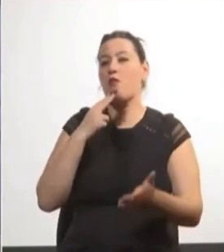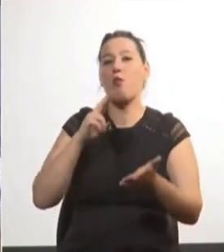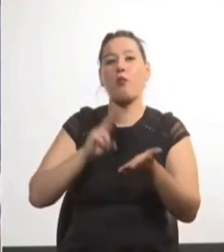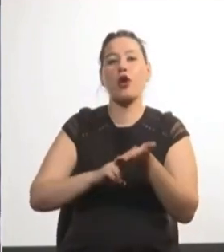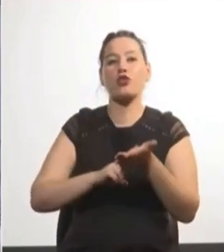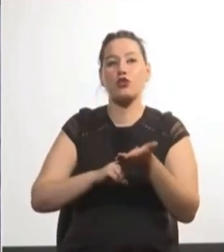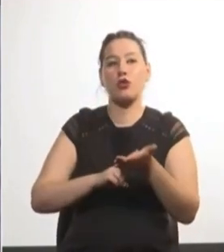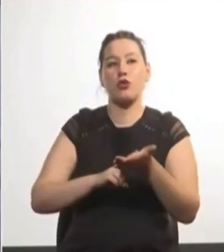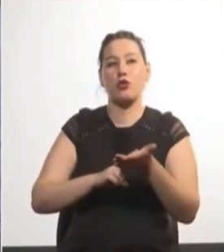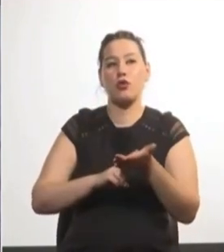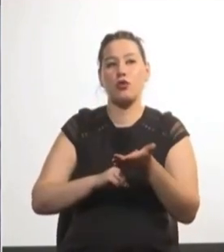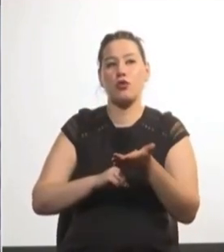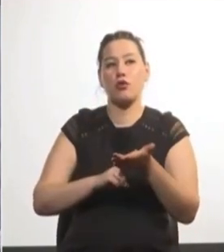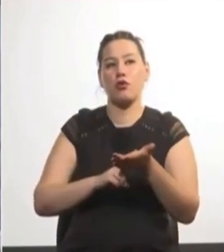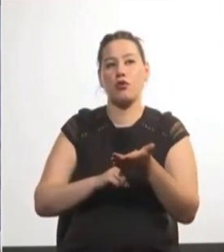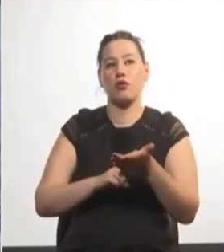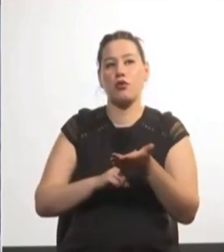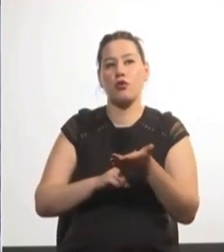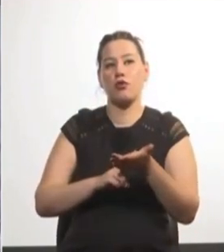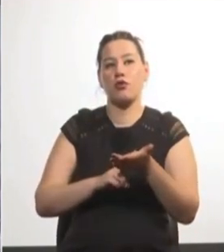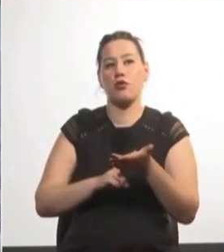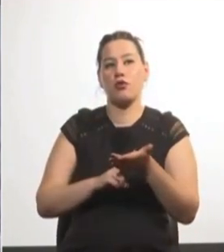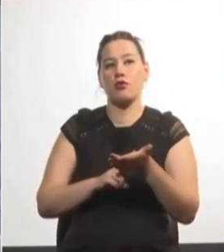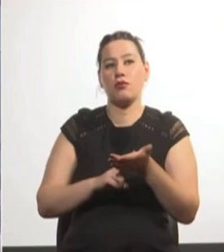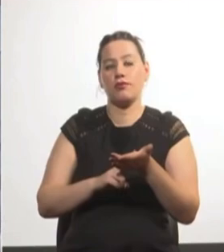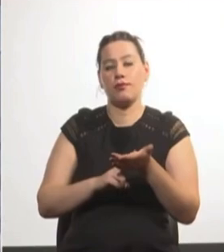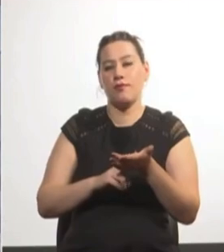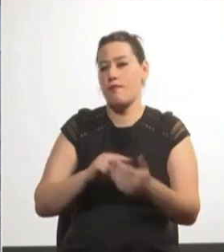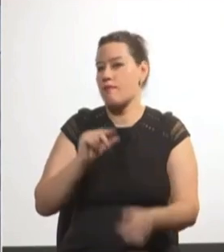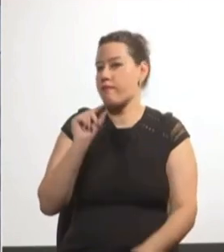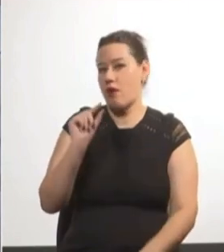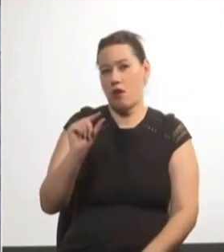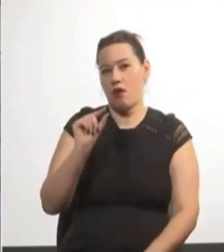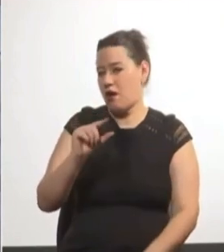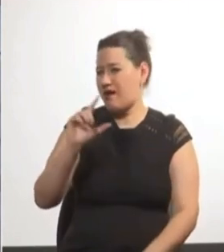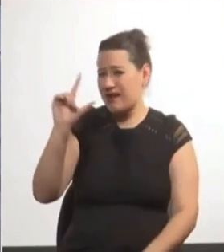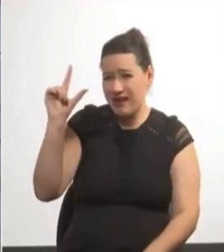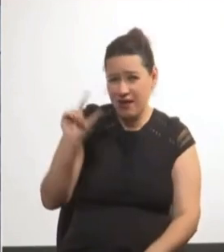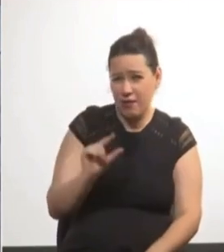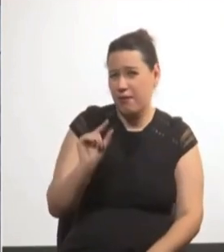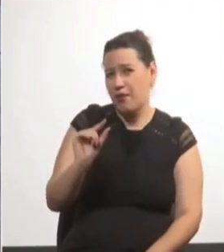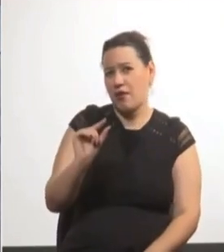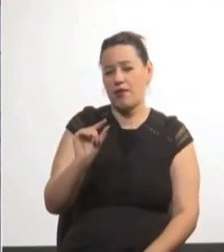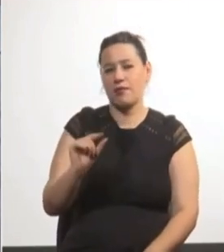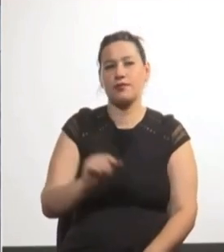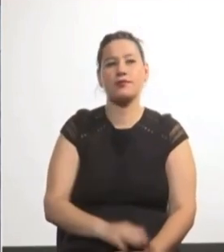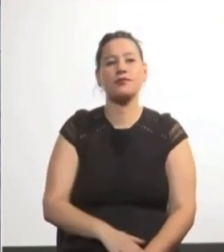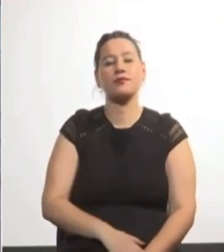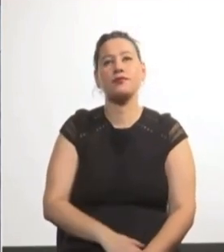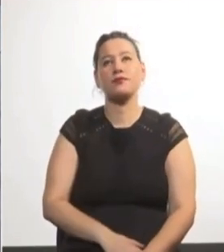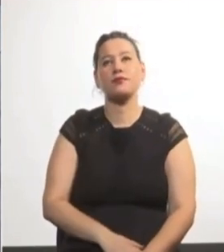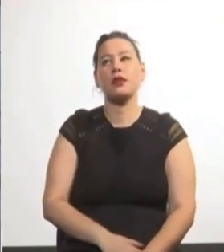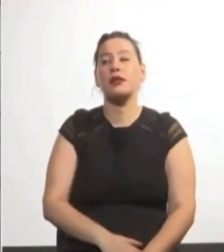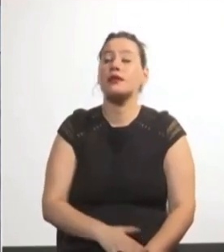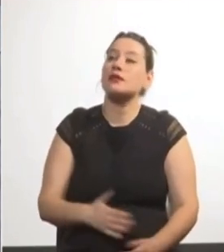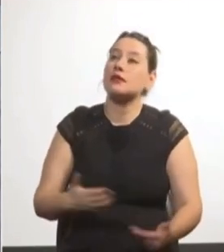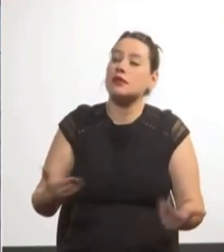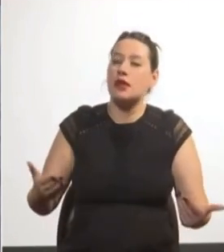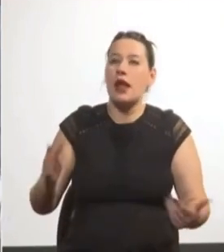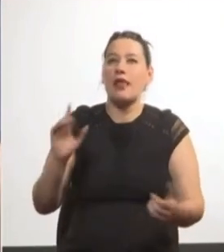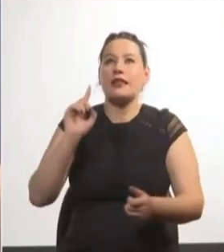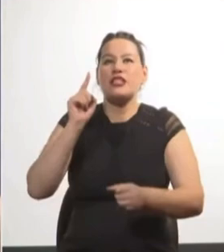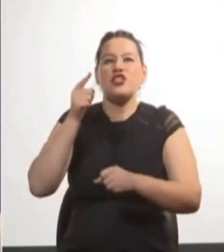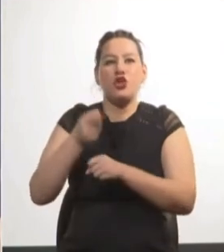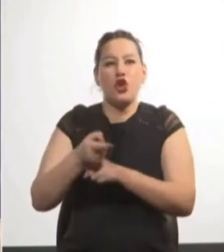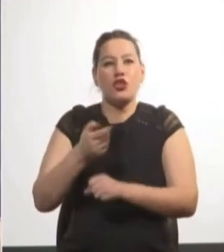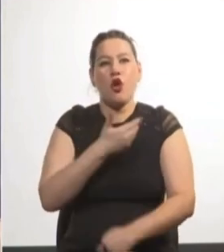es de una magnitud muy pequeña. Creo que la opción que tomó el gobierno, y